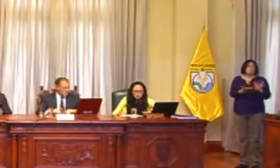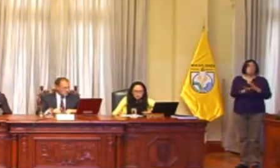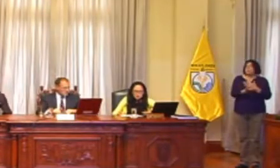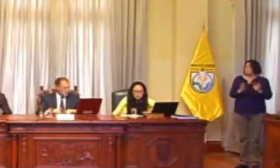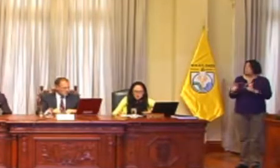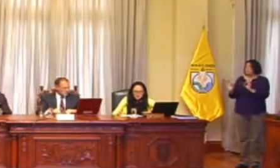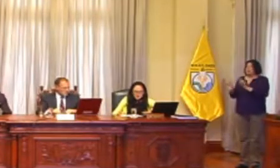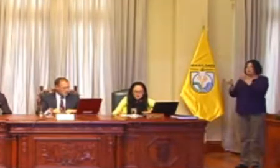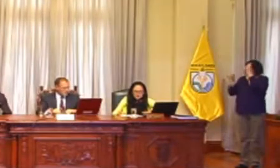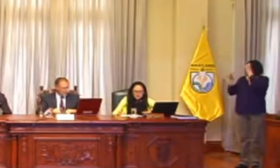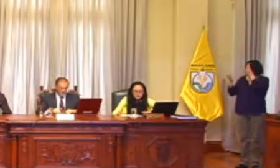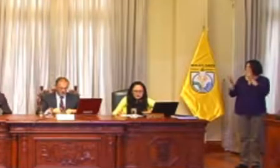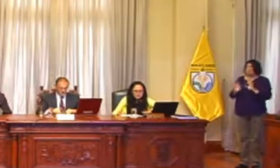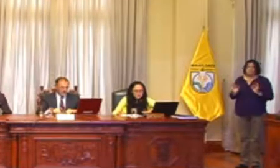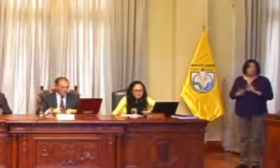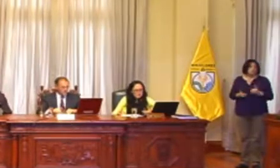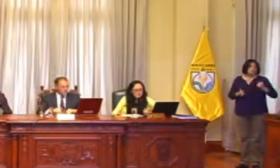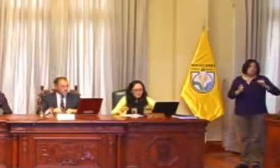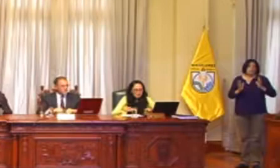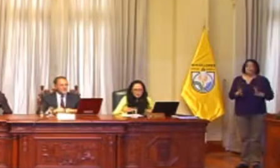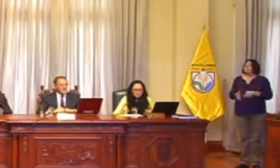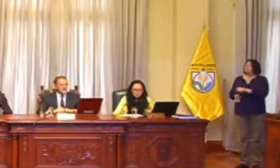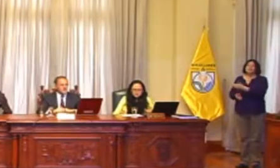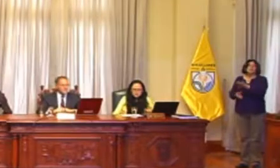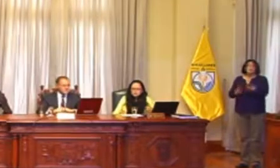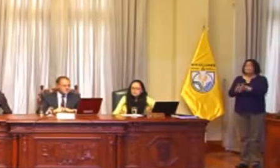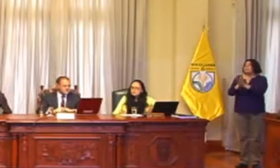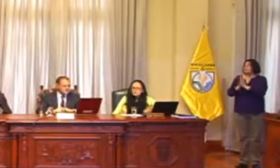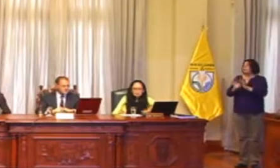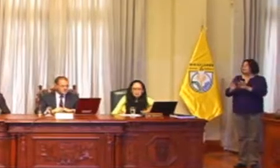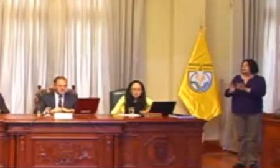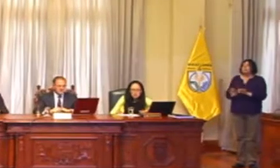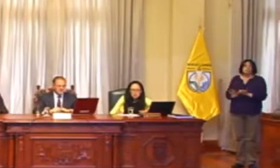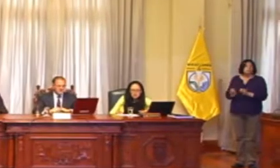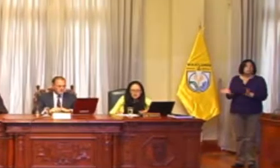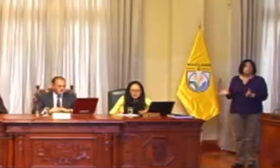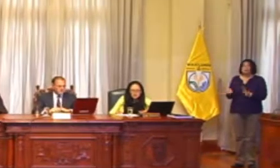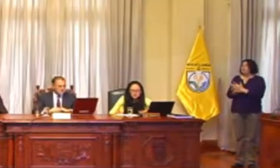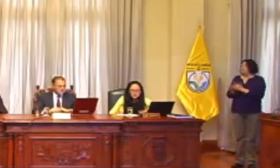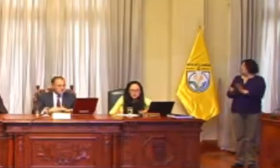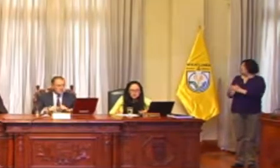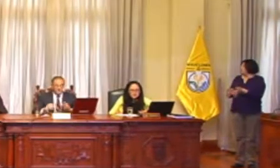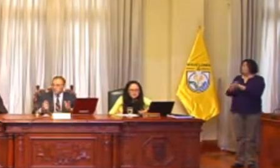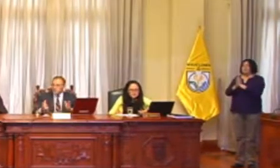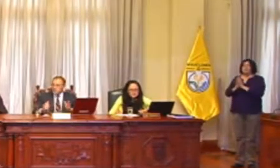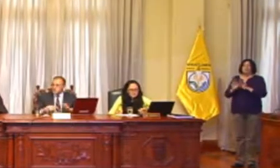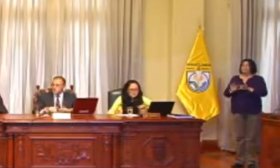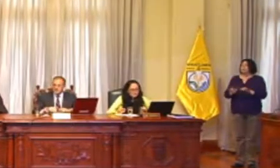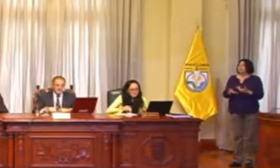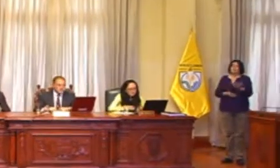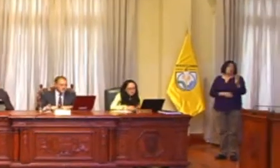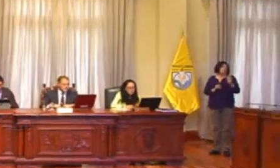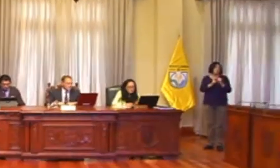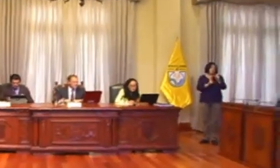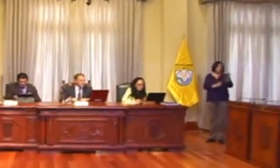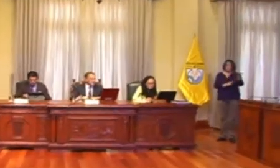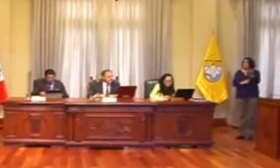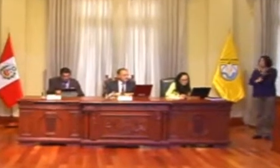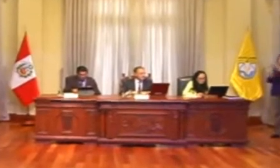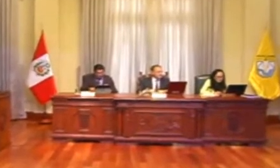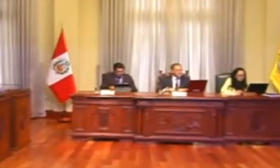documento que dar cuenta al Consejo Municipal, señor alcalde. ¿Algún pedido por escrito? Ningún pedido por escrito, señor alcalde. Ofrezco el uso de la palabra si hubiese